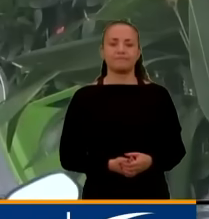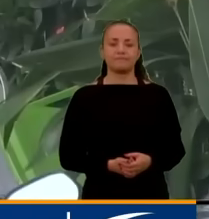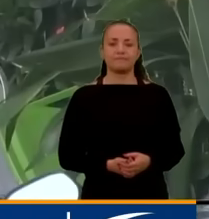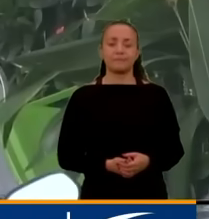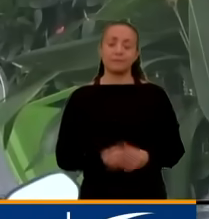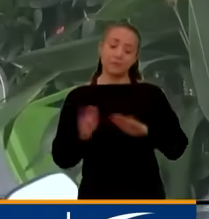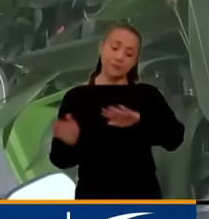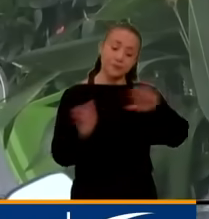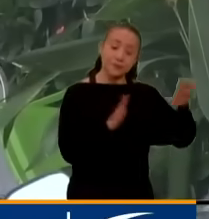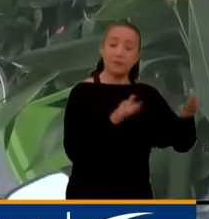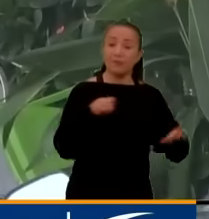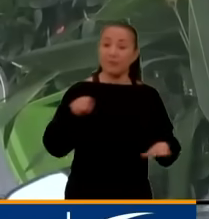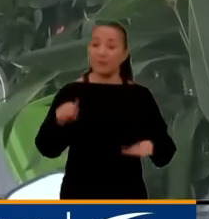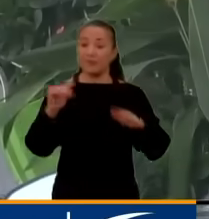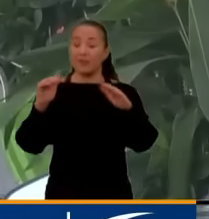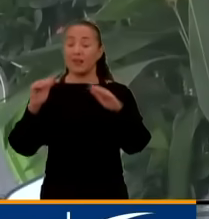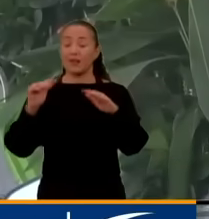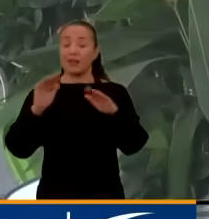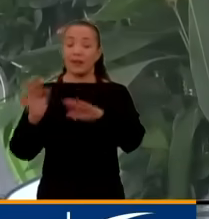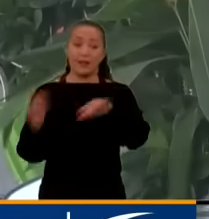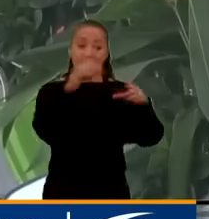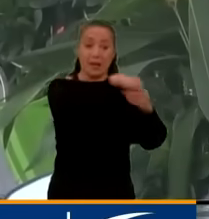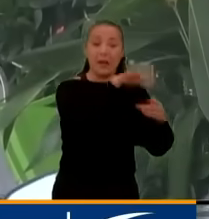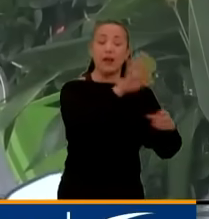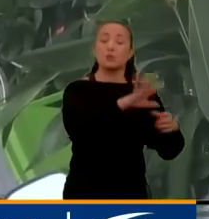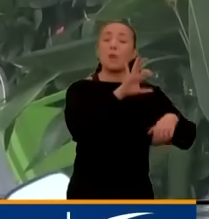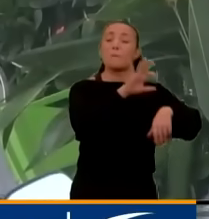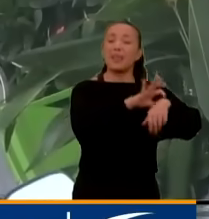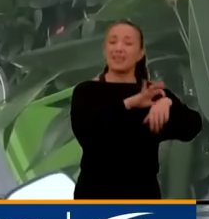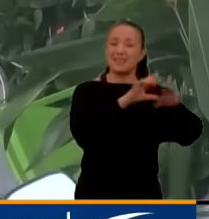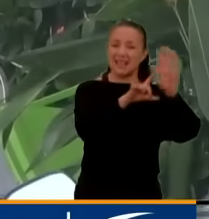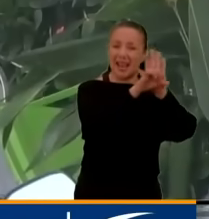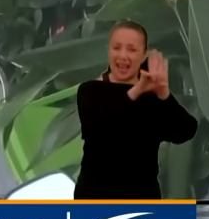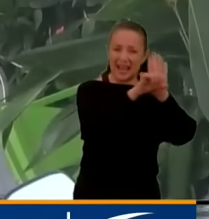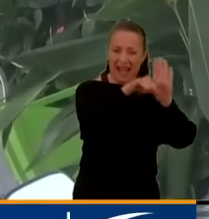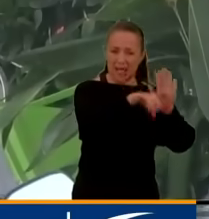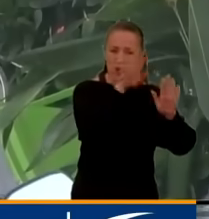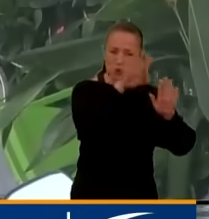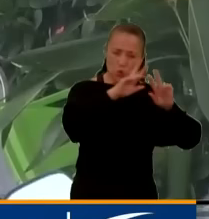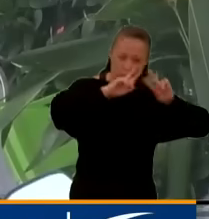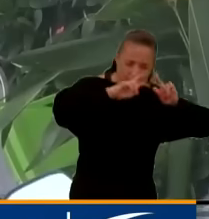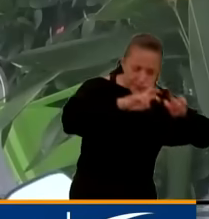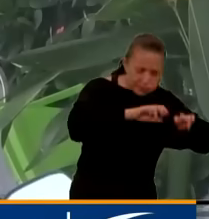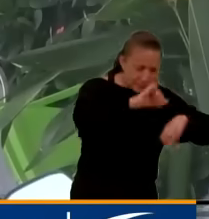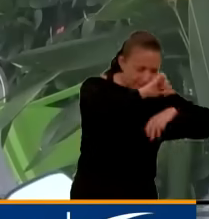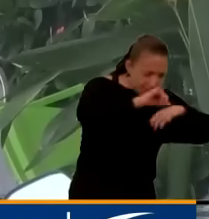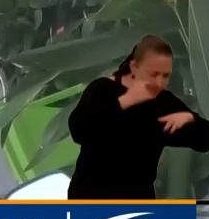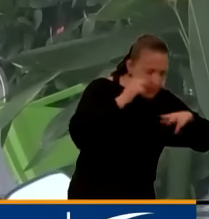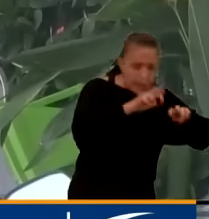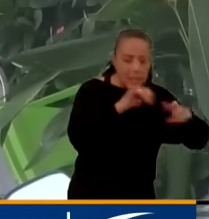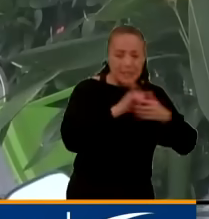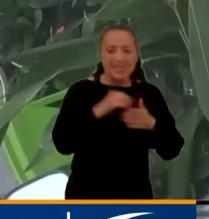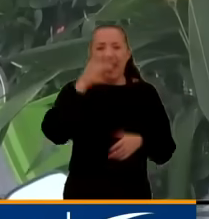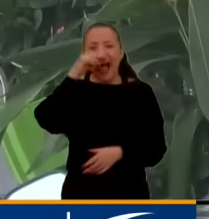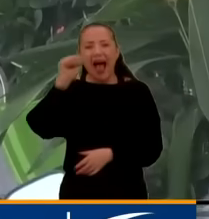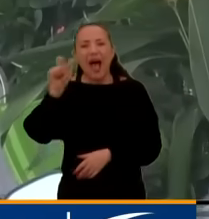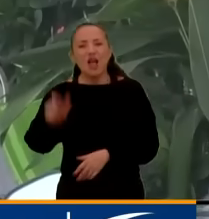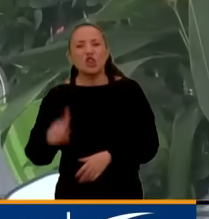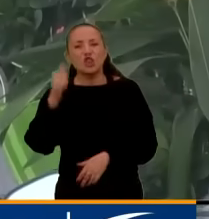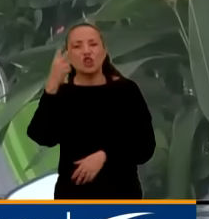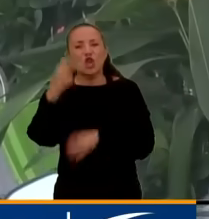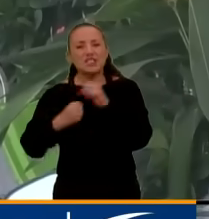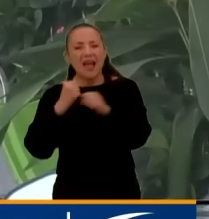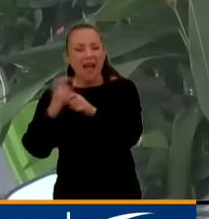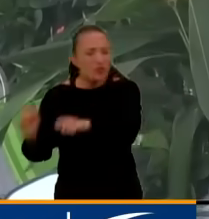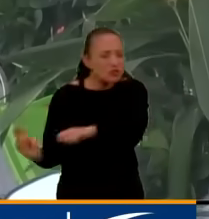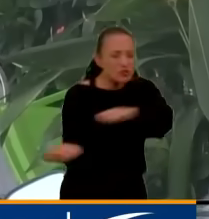En las instalaciones de Medicina Legal y Ciencias Forenses de Valledupar permanece el cuerpo de la menor de 12 años fallecida en esta tragedia.